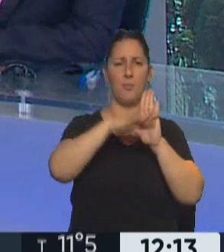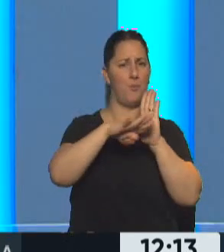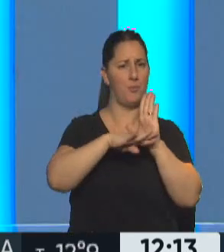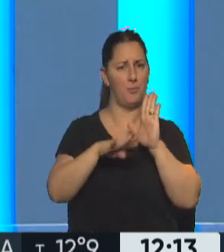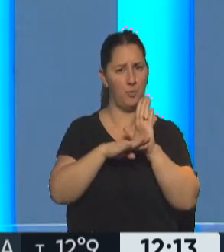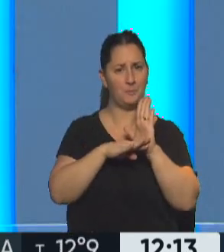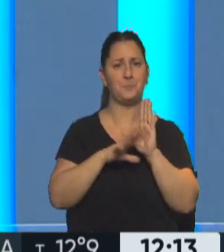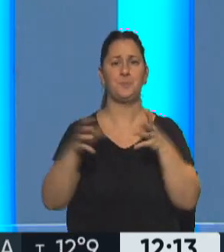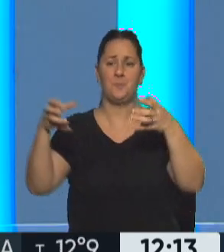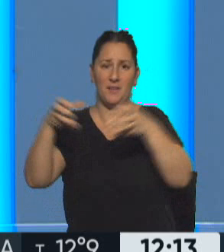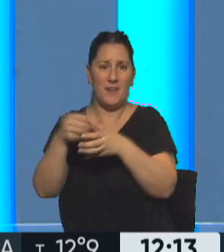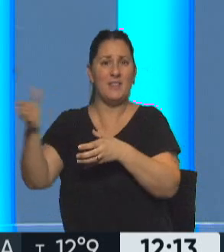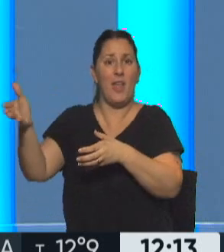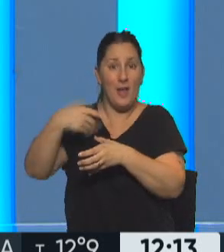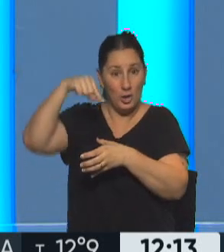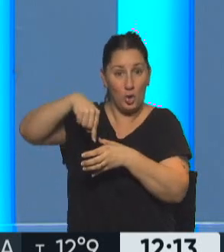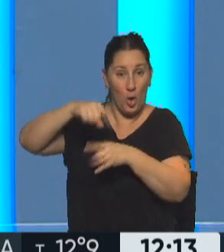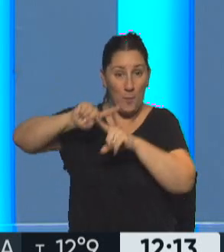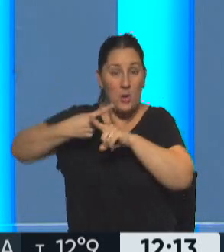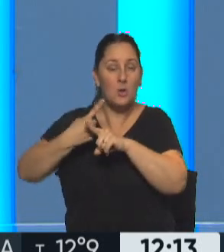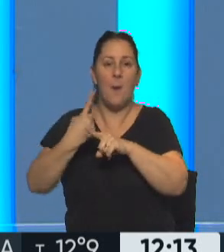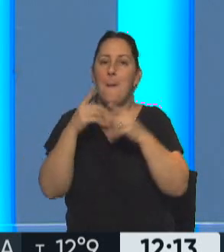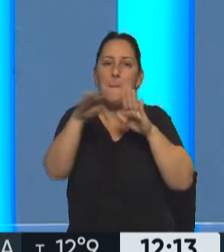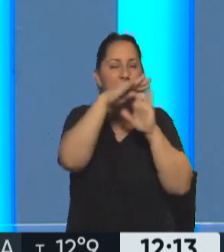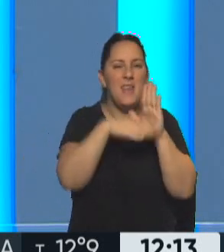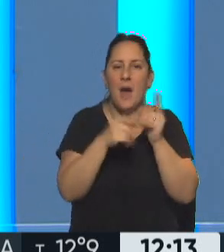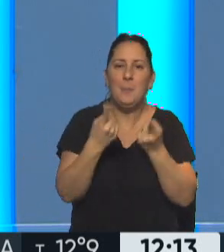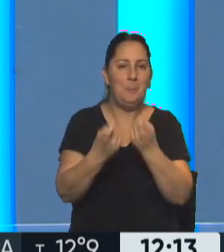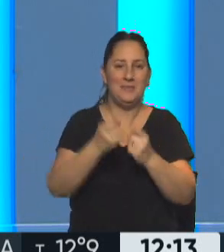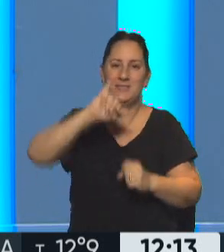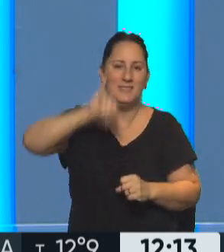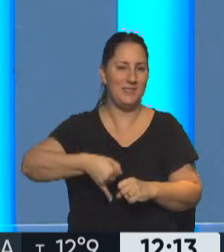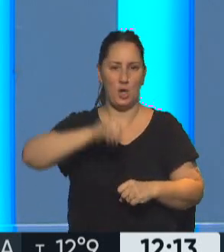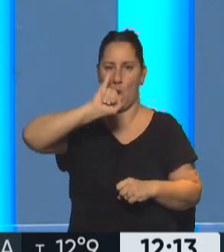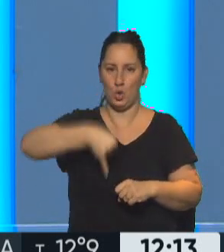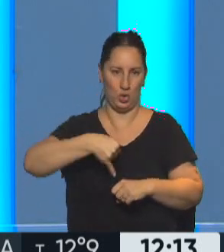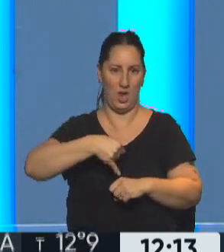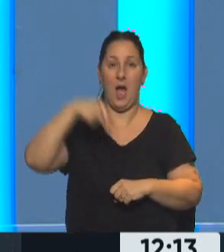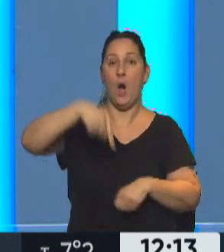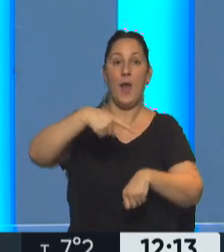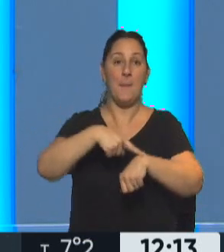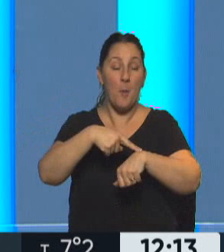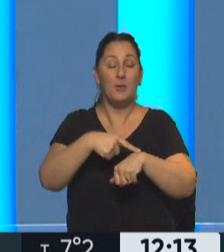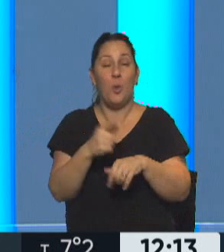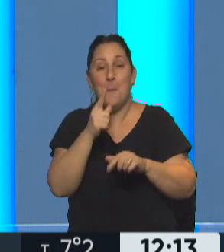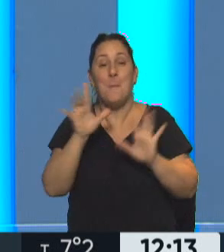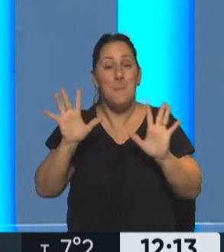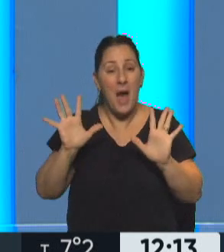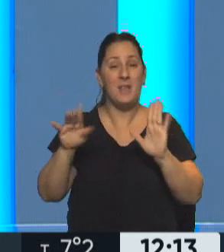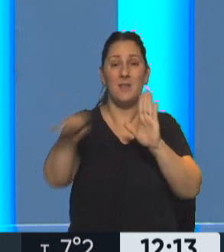sector del Frente de Todos la veían como medidas imprescindibles para tomar y bueno, se dio en un marco donde parecería haber